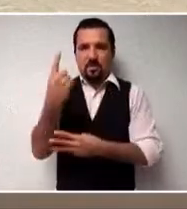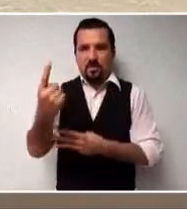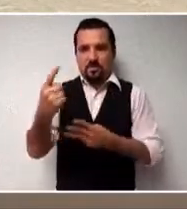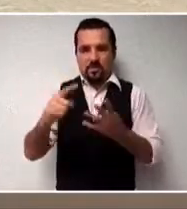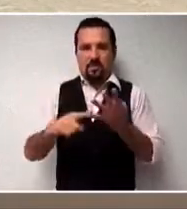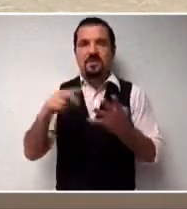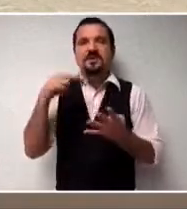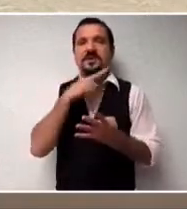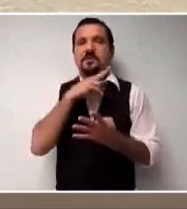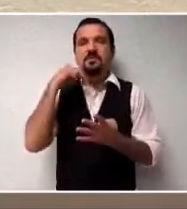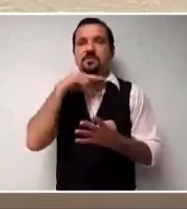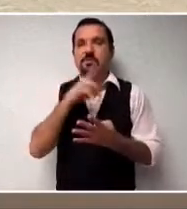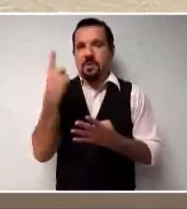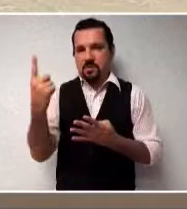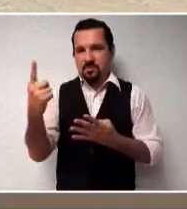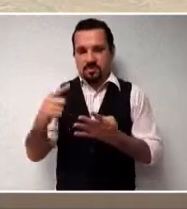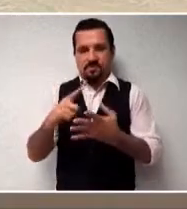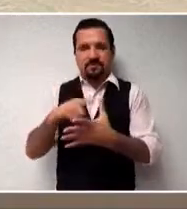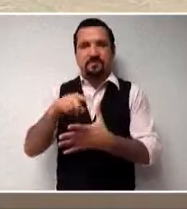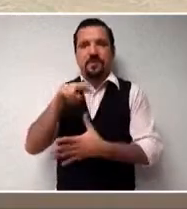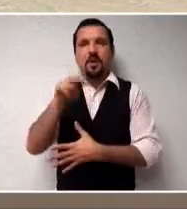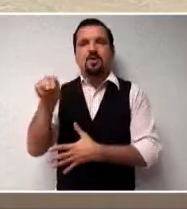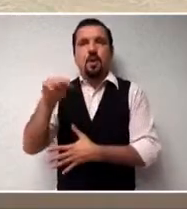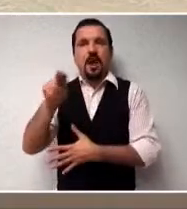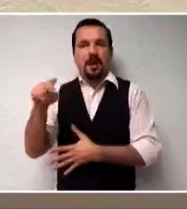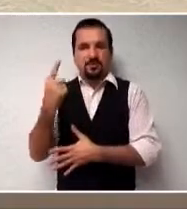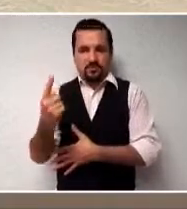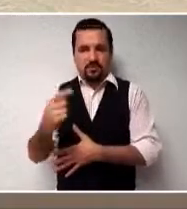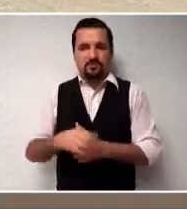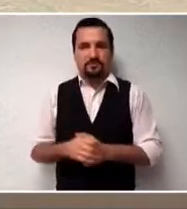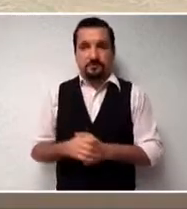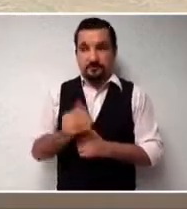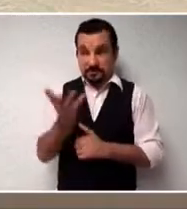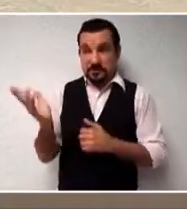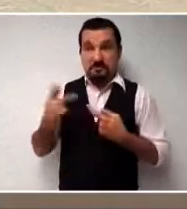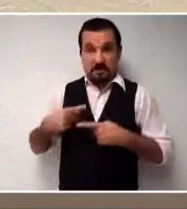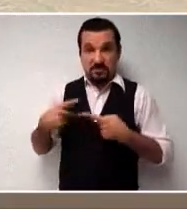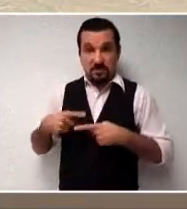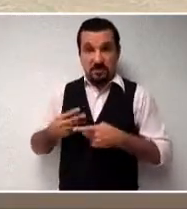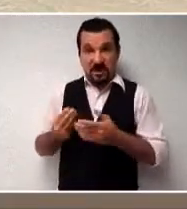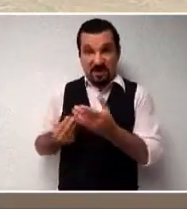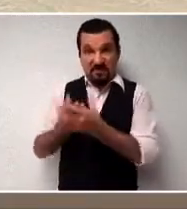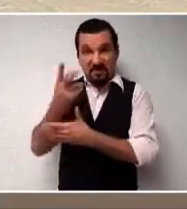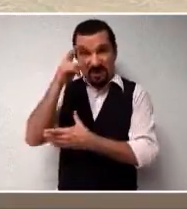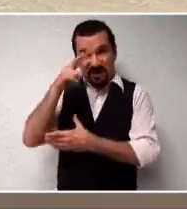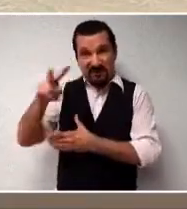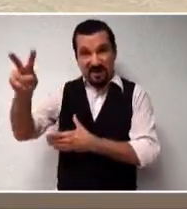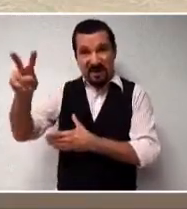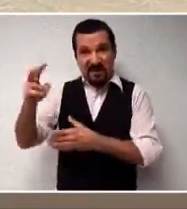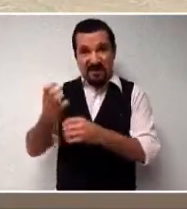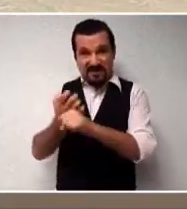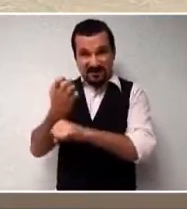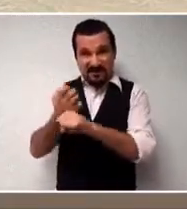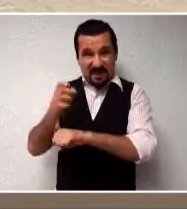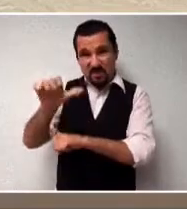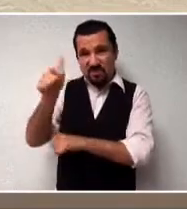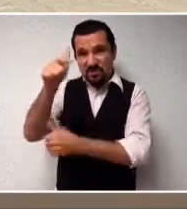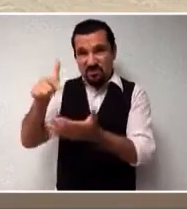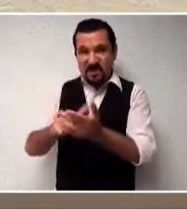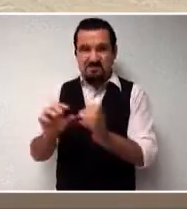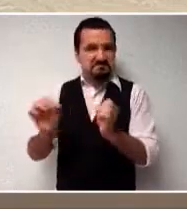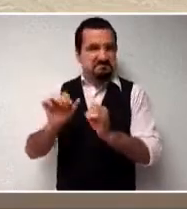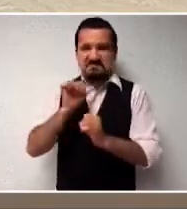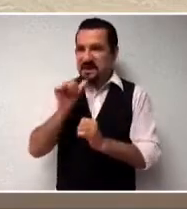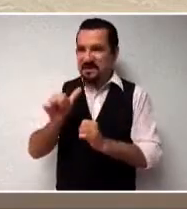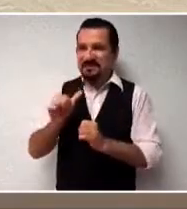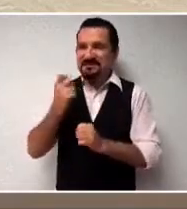y nogales 1 ninguno de ellos tiene antecedentes de viaje fuera del estado lo que confirma la circulación